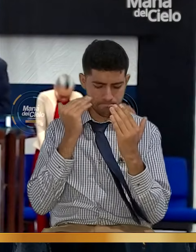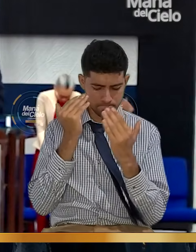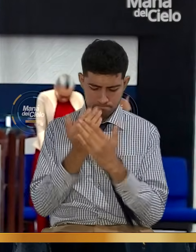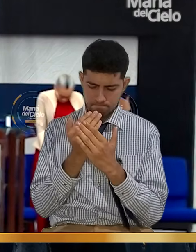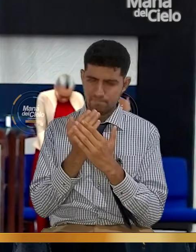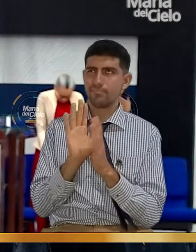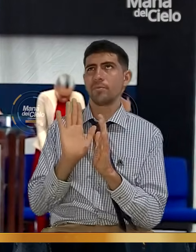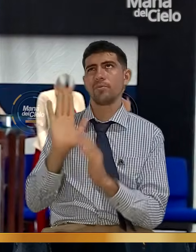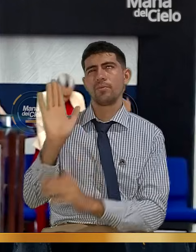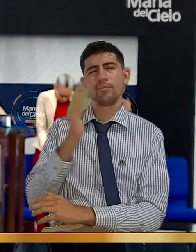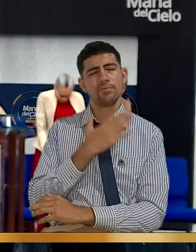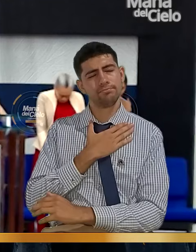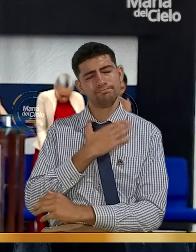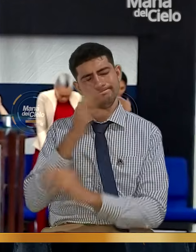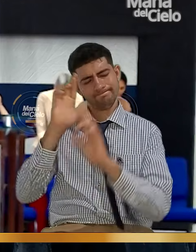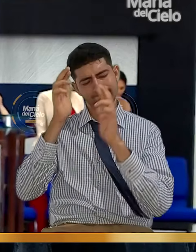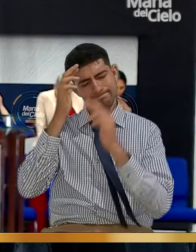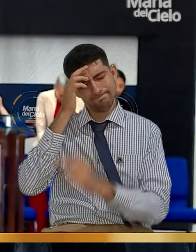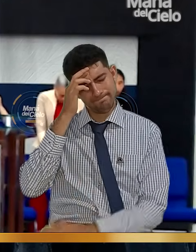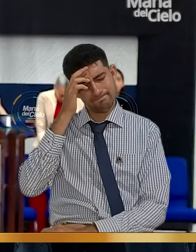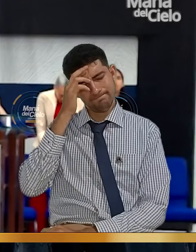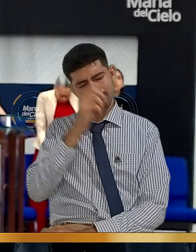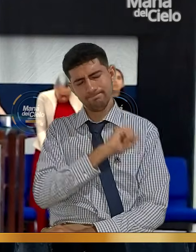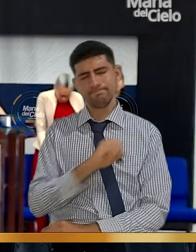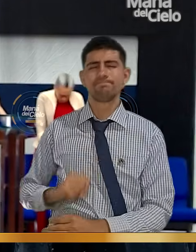amado, te damos gracias, Rey.